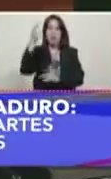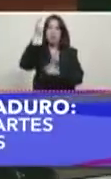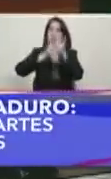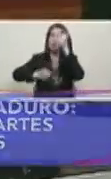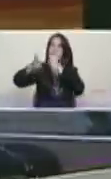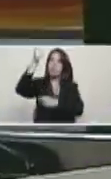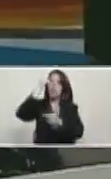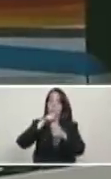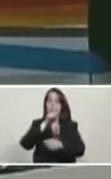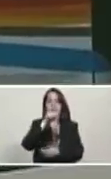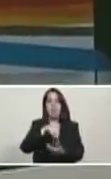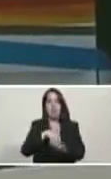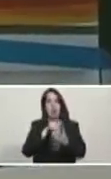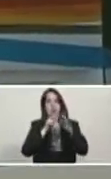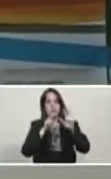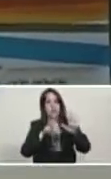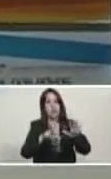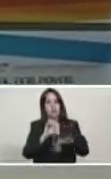1806